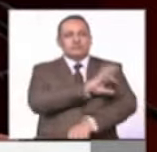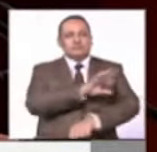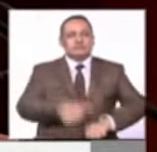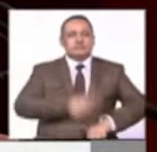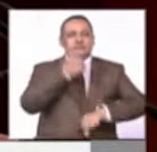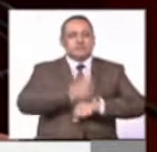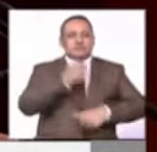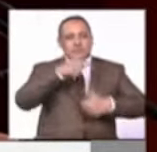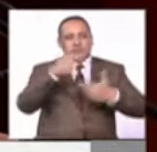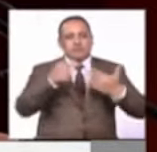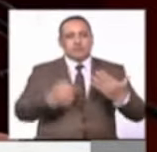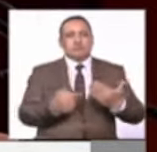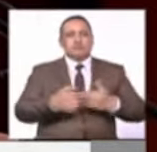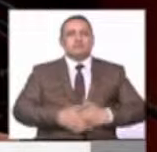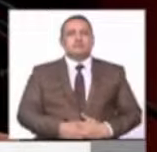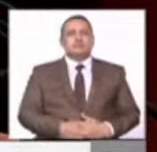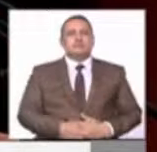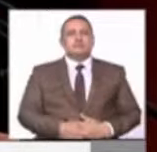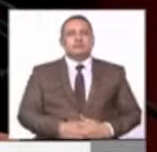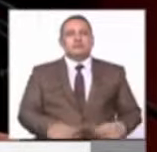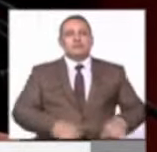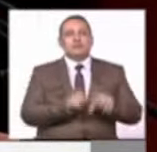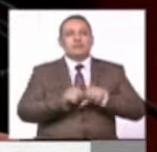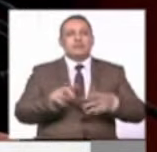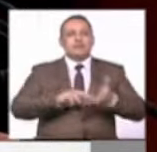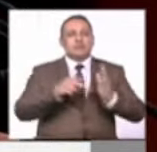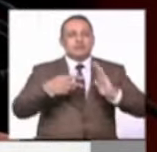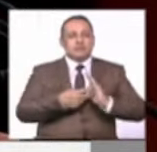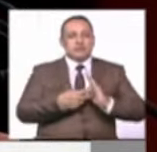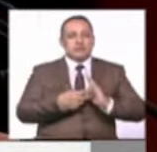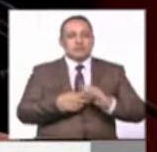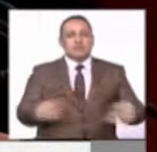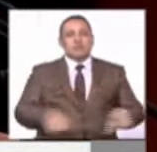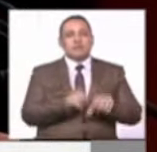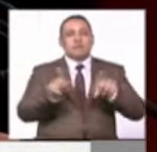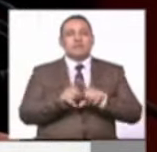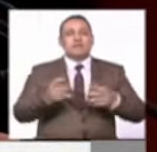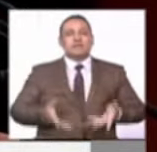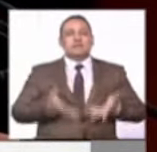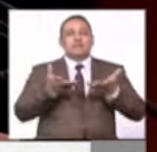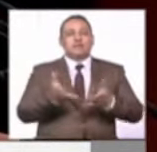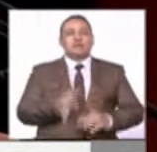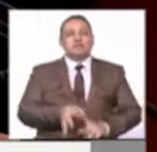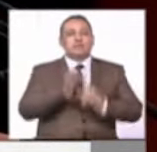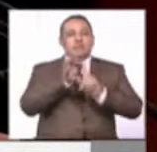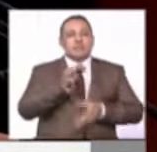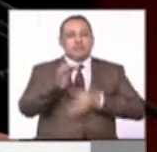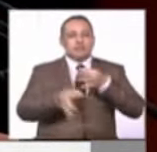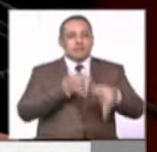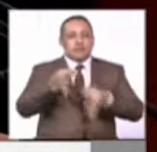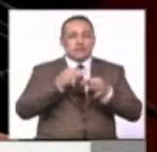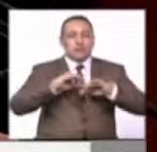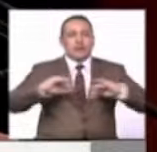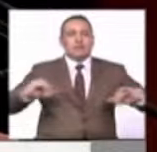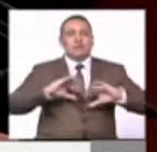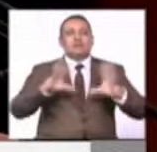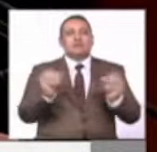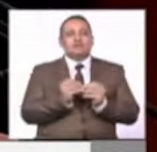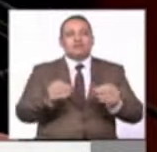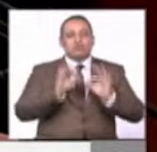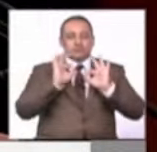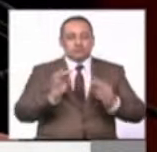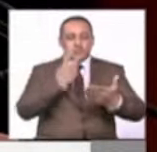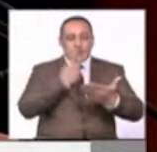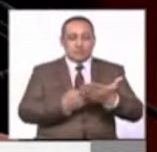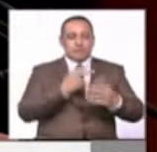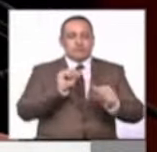nación etcétera Qué significa eso que se ha privilegiado una interpretación aislada literal de